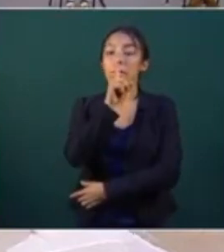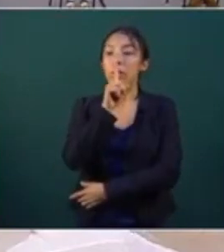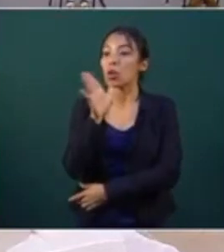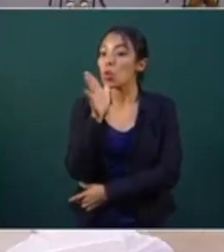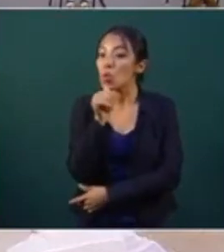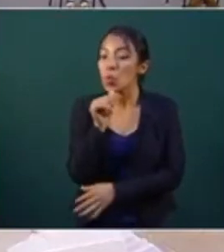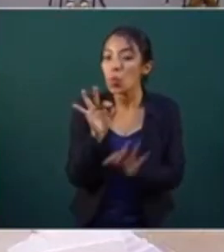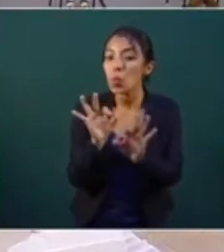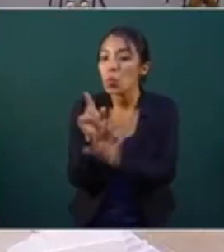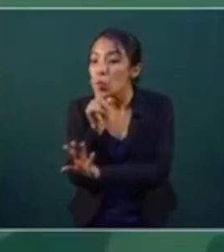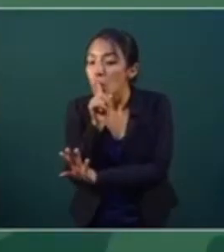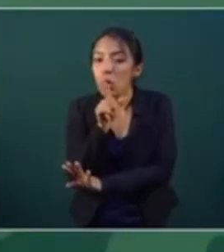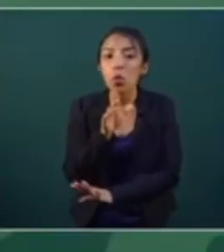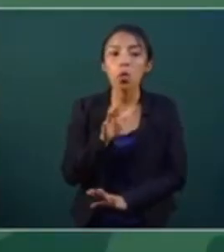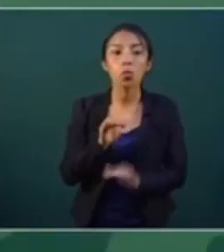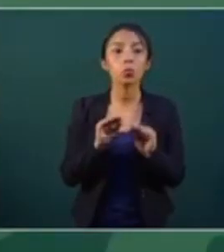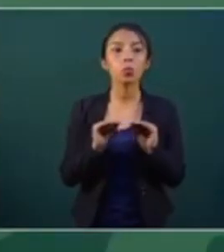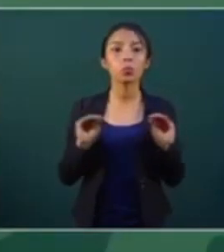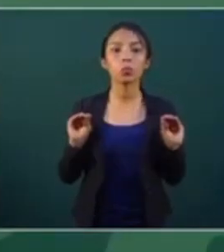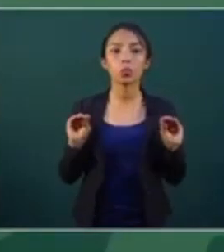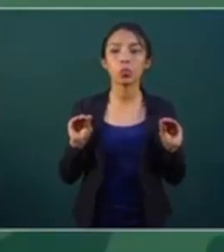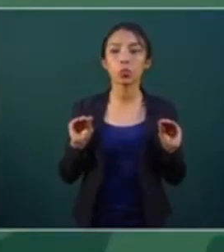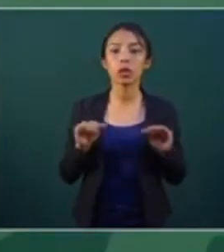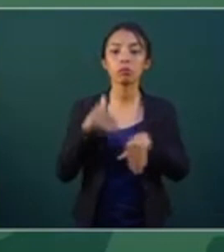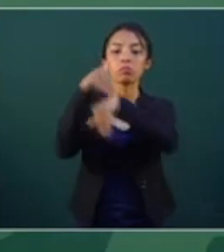porque los tienen subvencionados,